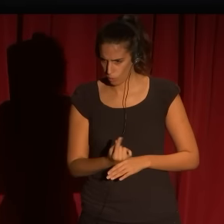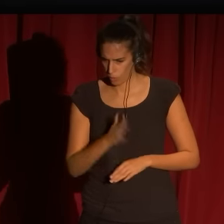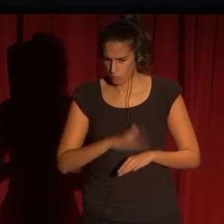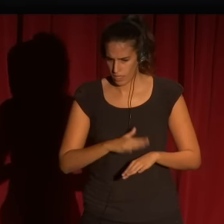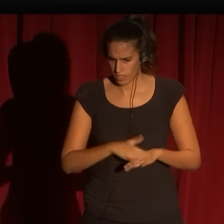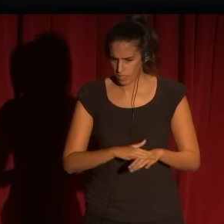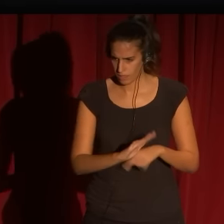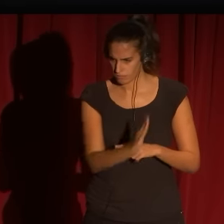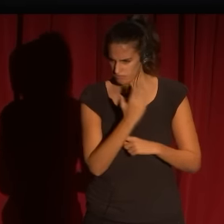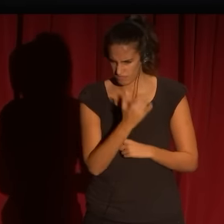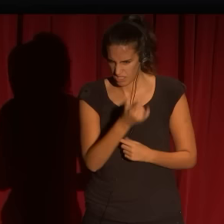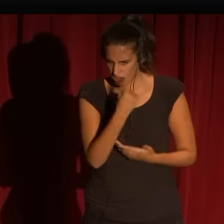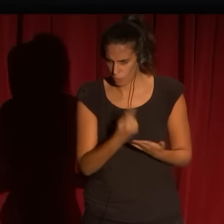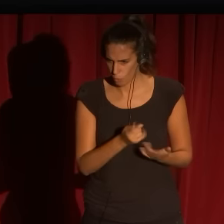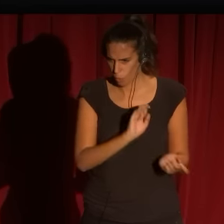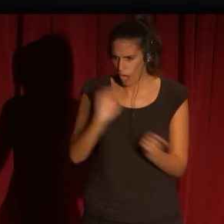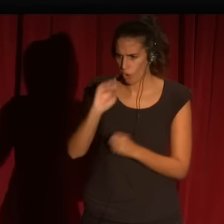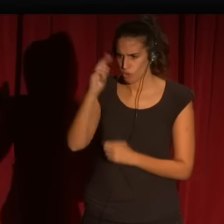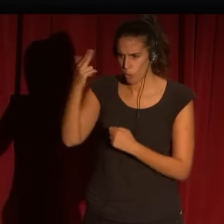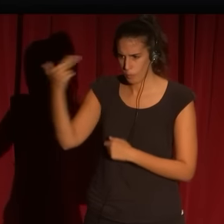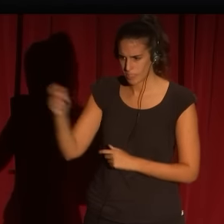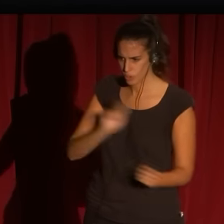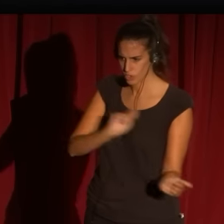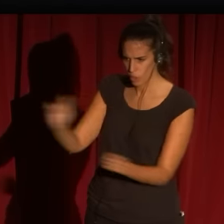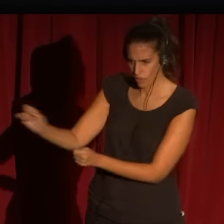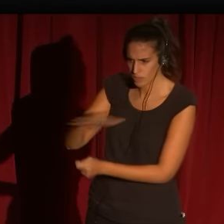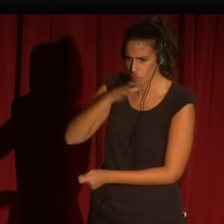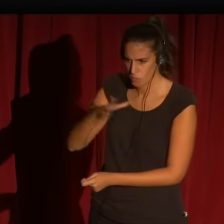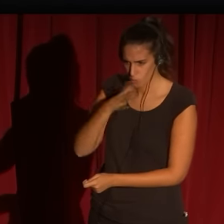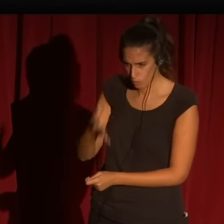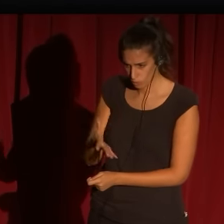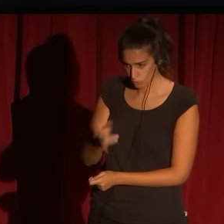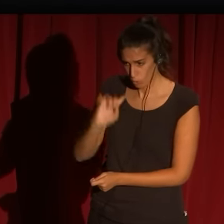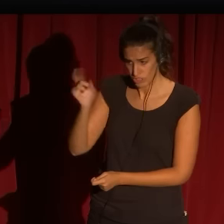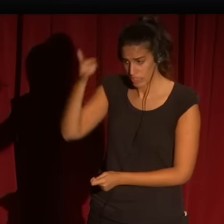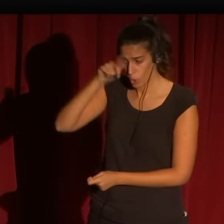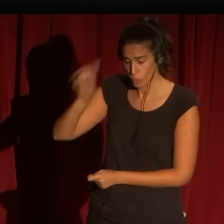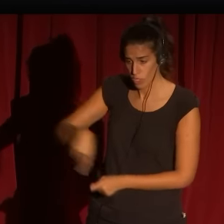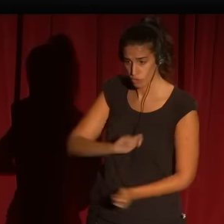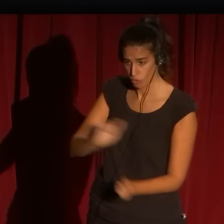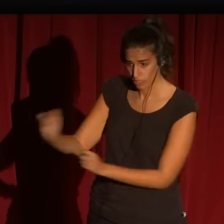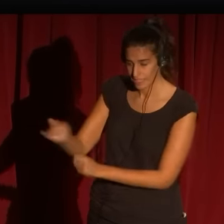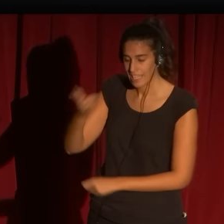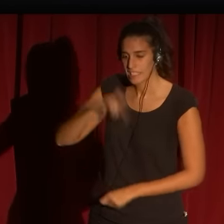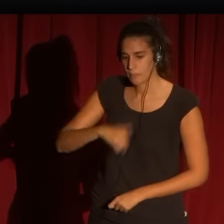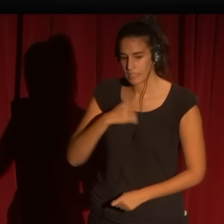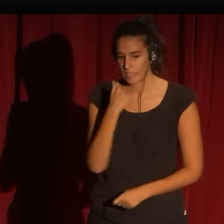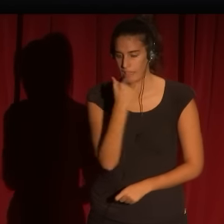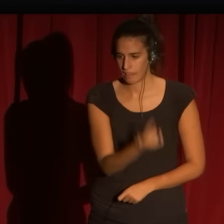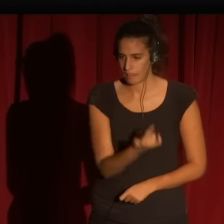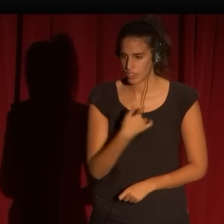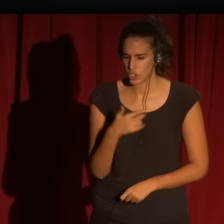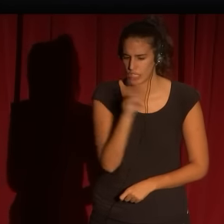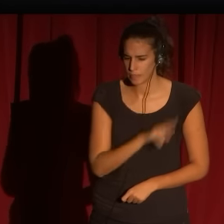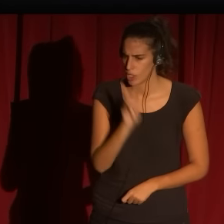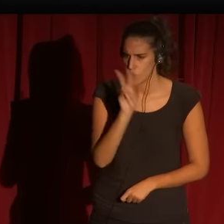enseñar lo que quería hacer porque le ha dado ese dibujo a otro pintor que si hubiese sido un hombre no lo hubiese hecho nunca le dice también que ella se ha cuidado mucho de no repetir